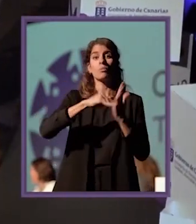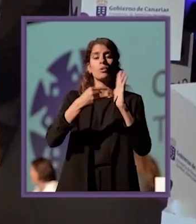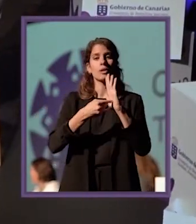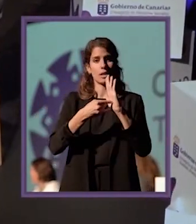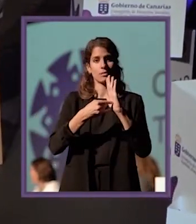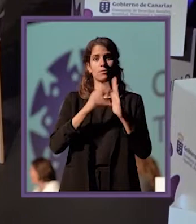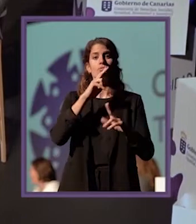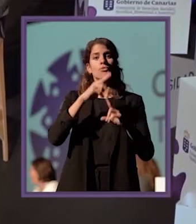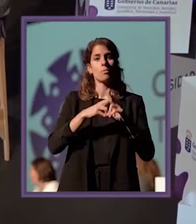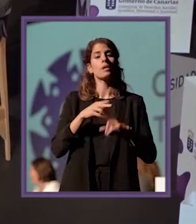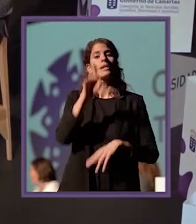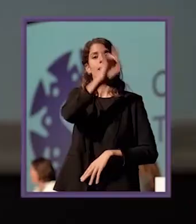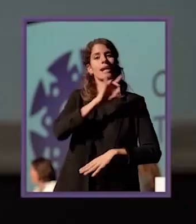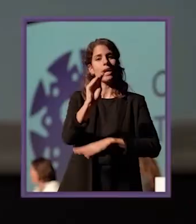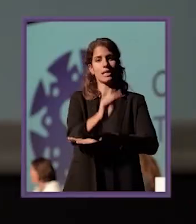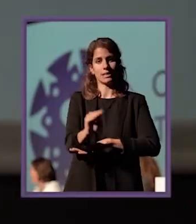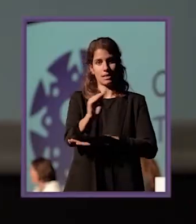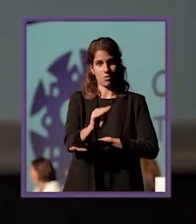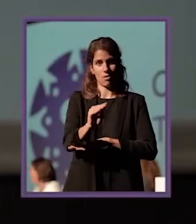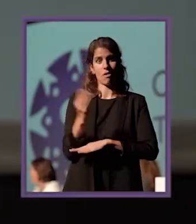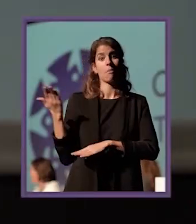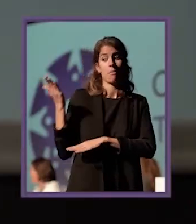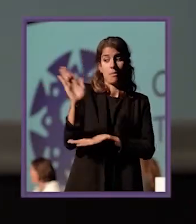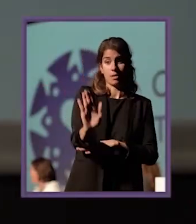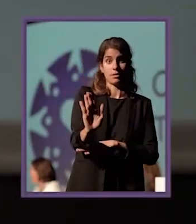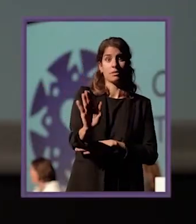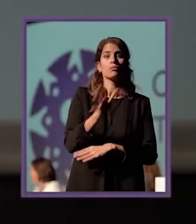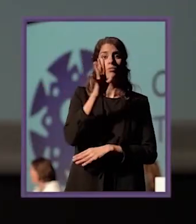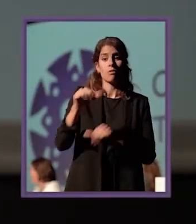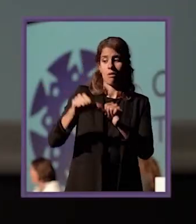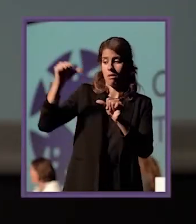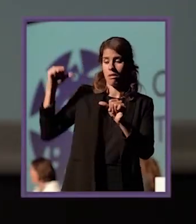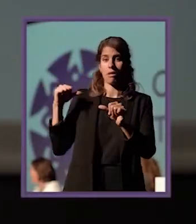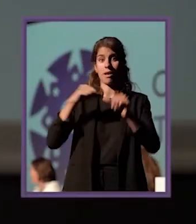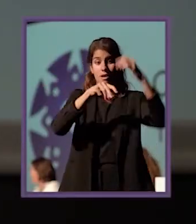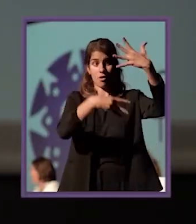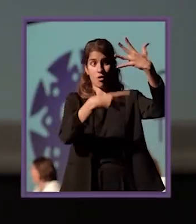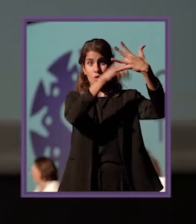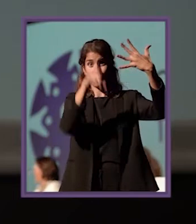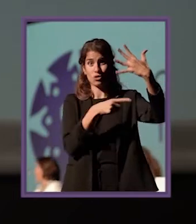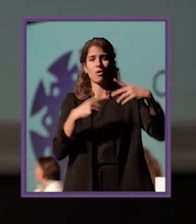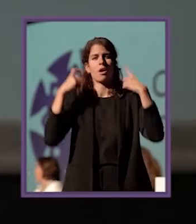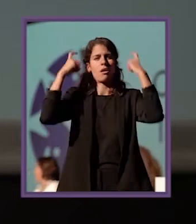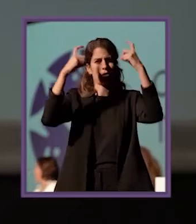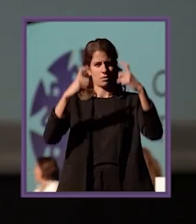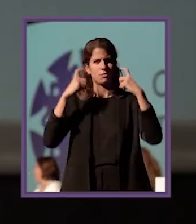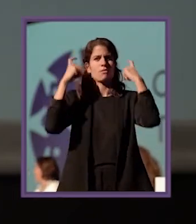Plan Canarias Te Cuida es gracias al esfuerzo de todos ellos y de todas ellas.